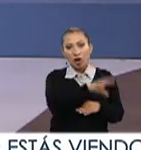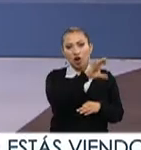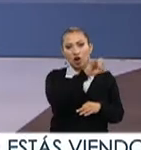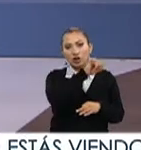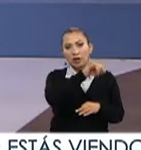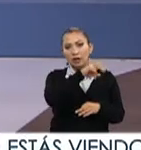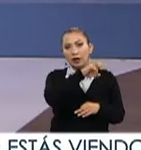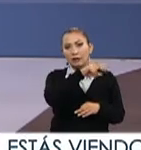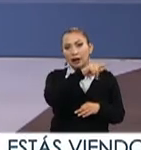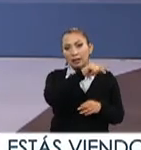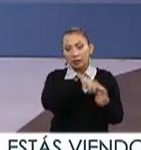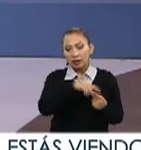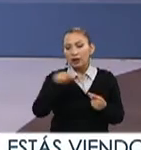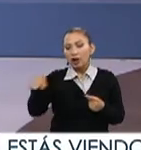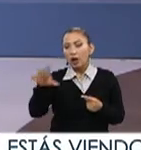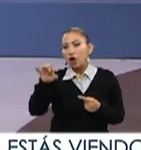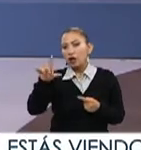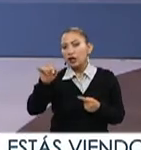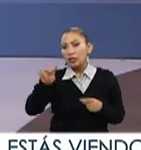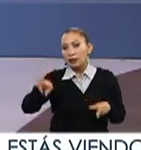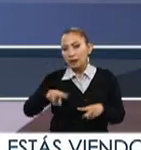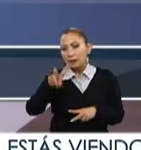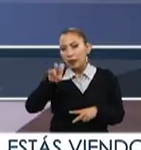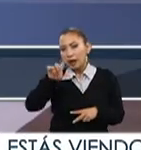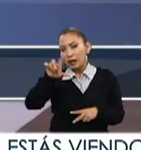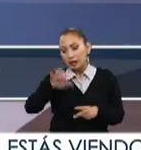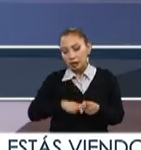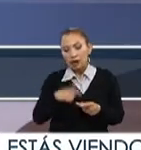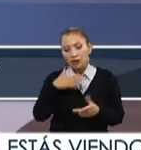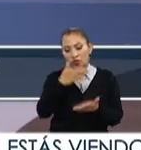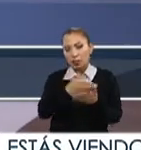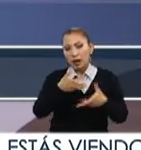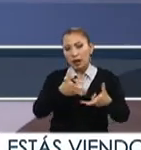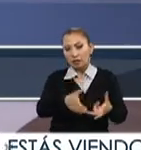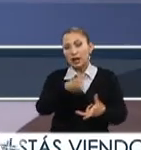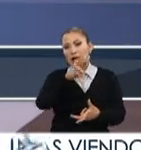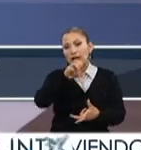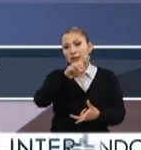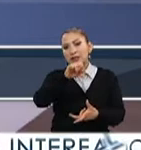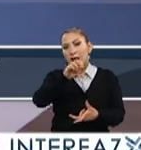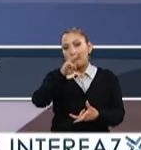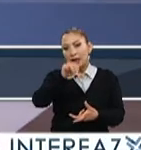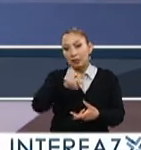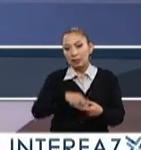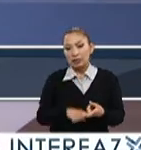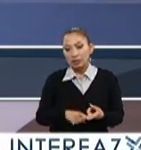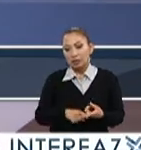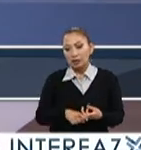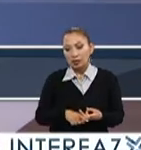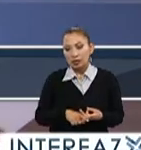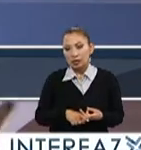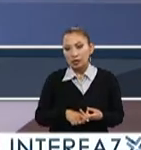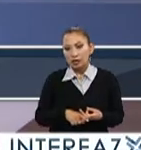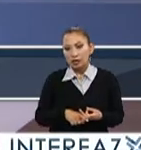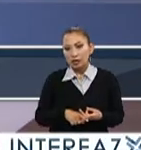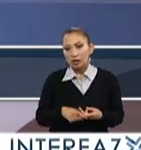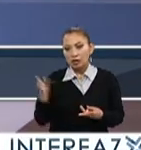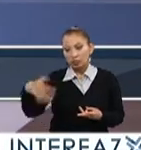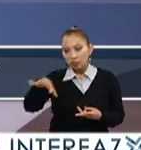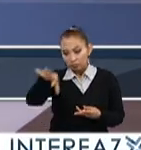colonia Narvarte, trabajamos en la colonia del Valle, estuvimos en la calle Enrique Repsamen también,